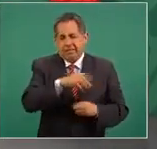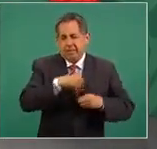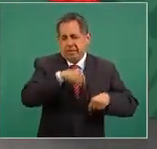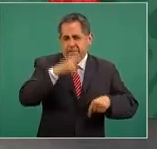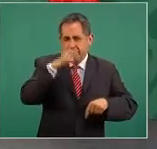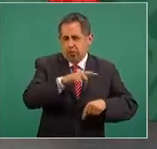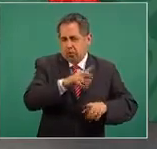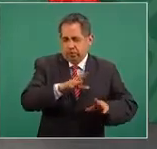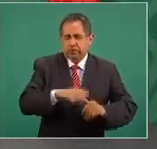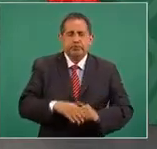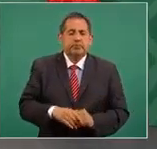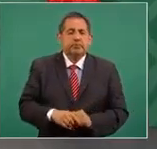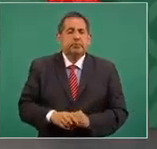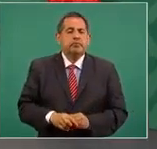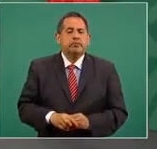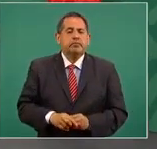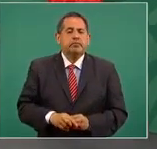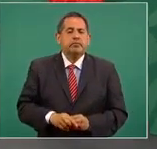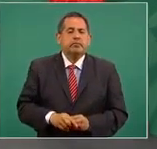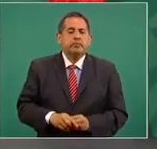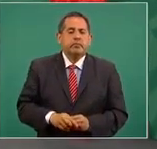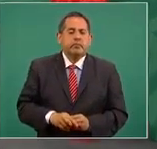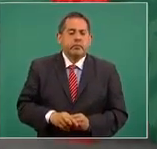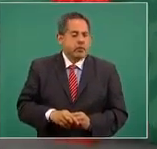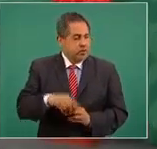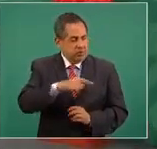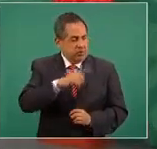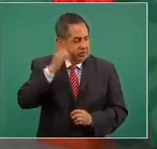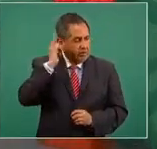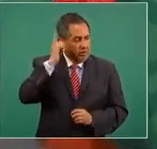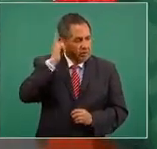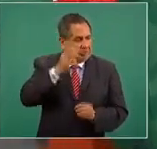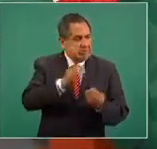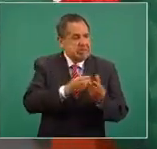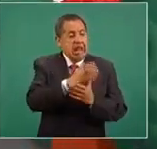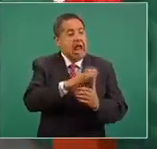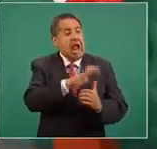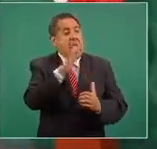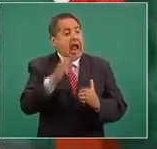que le deseamos que le vaya muy bien.